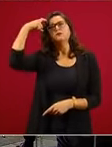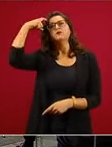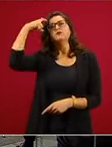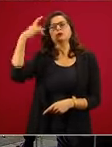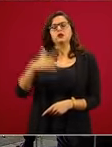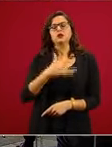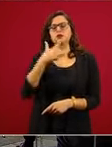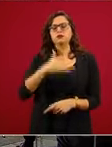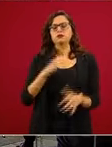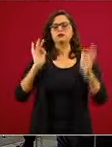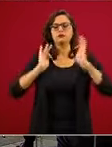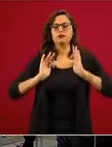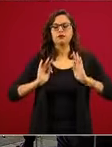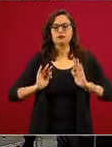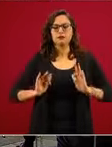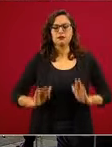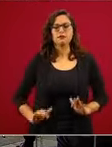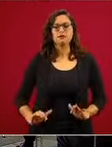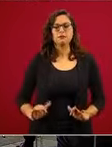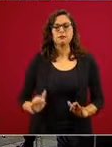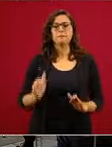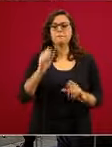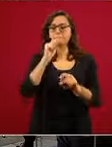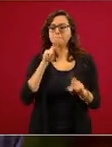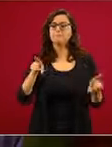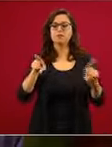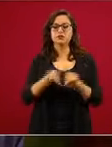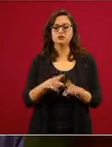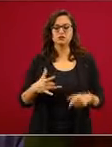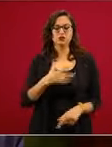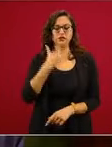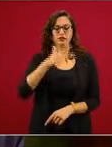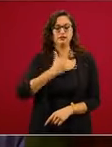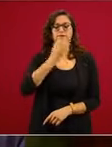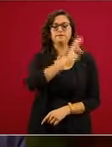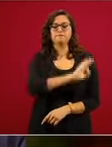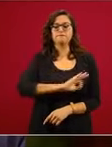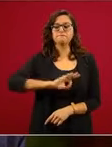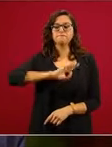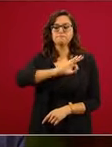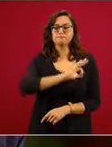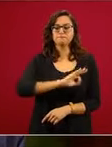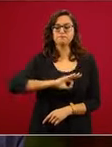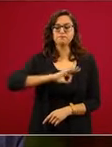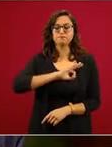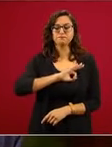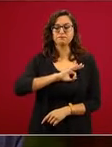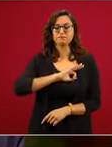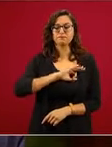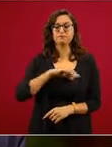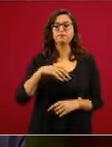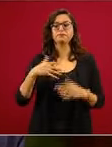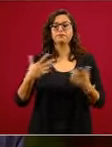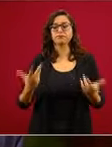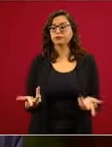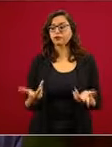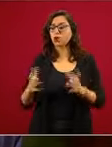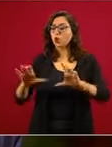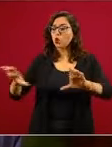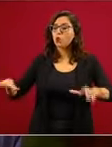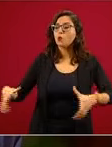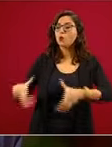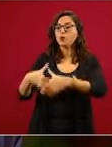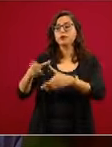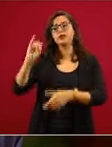y felicidad de todas y de todos, el 100% de las comunidades